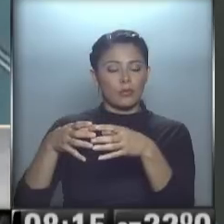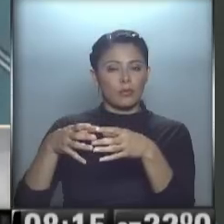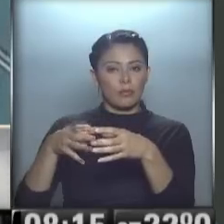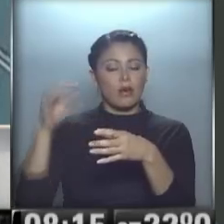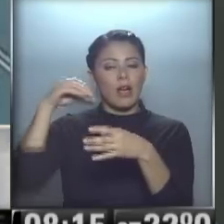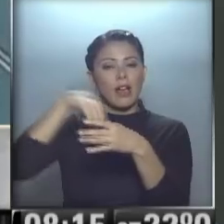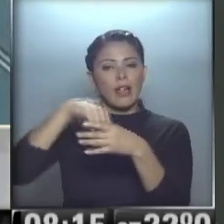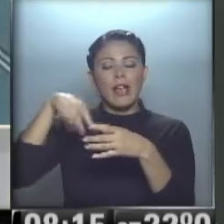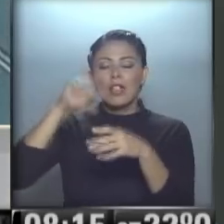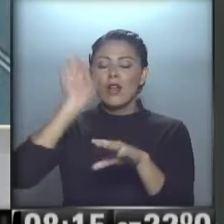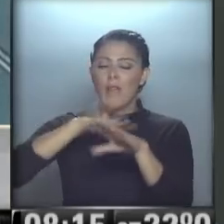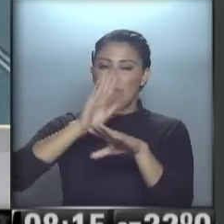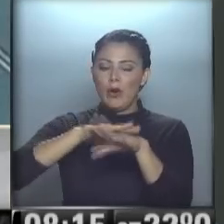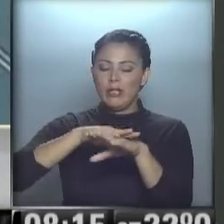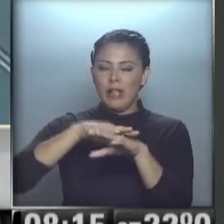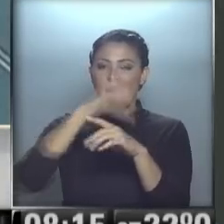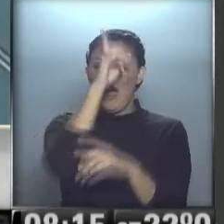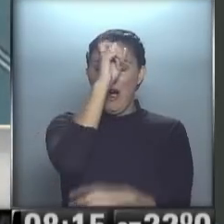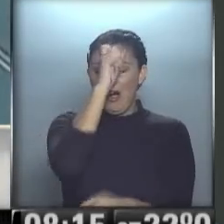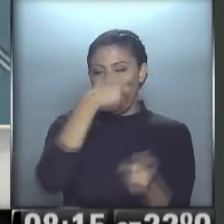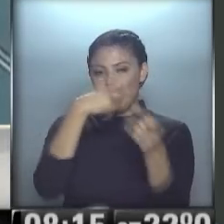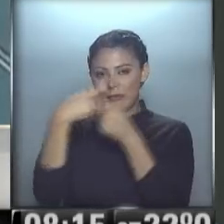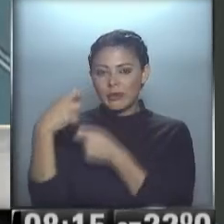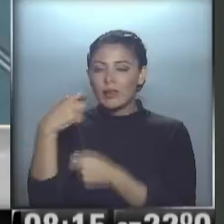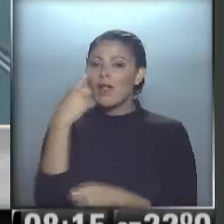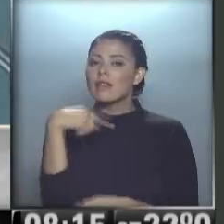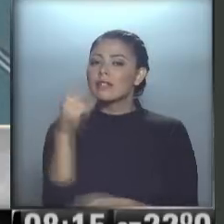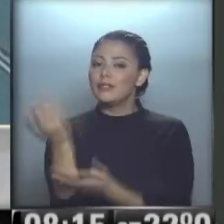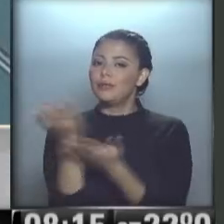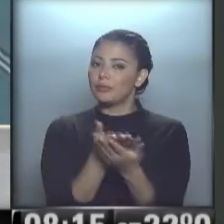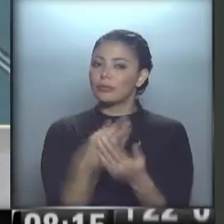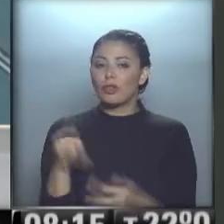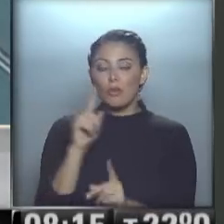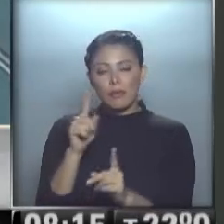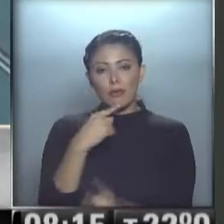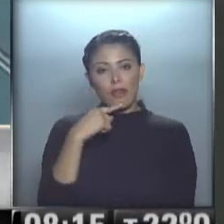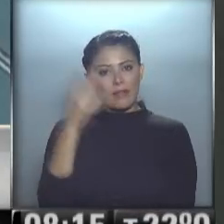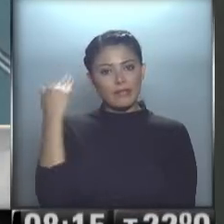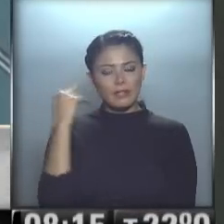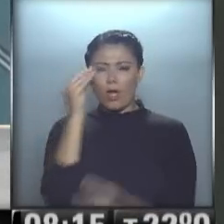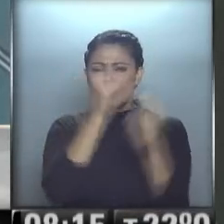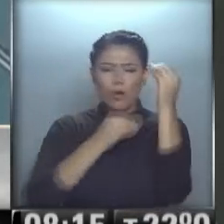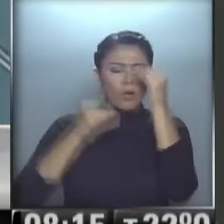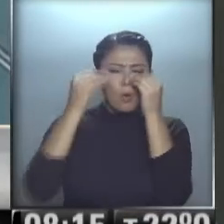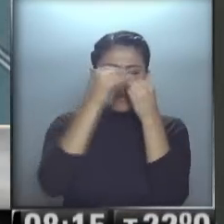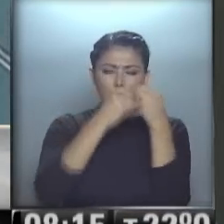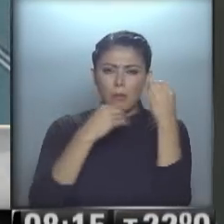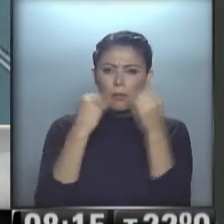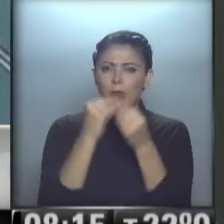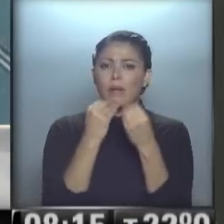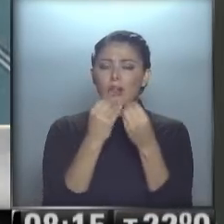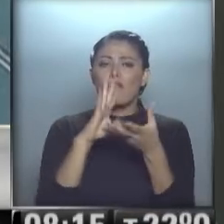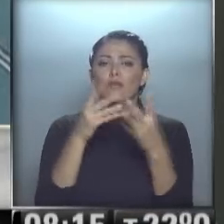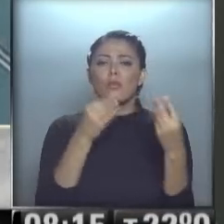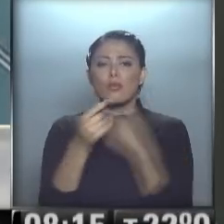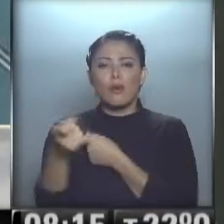la distribución de medicamentos las farmacias eh precisamente porque ellos habían manifestado su preocupación desde el punto de vista de la